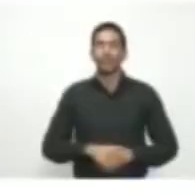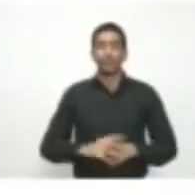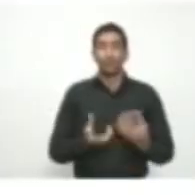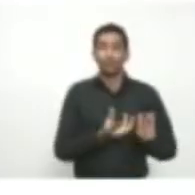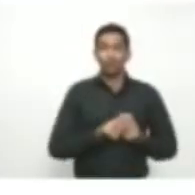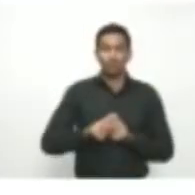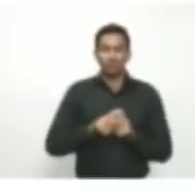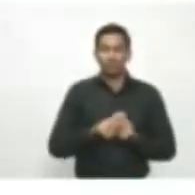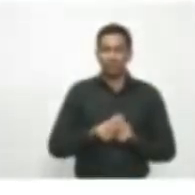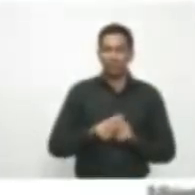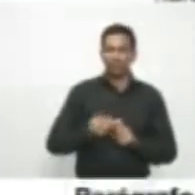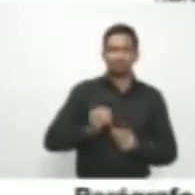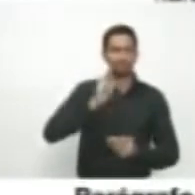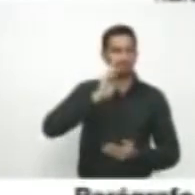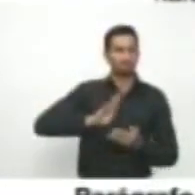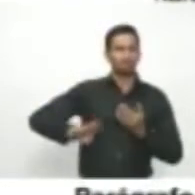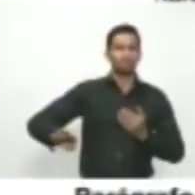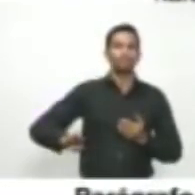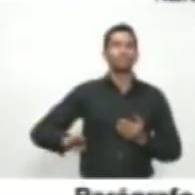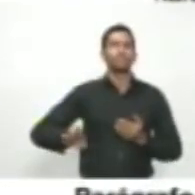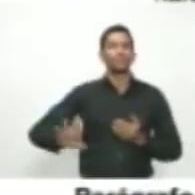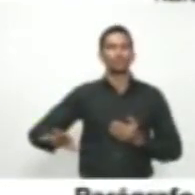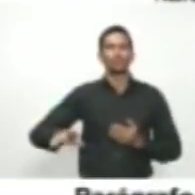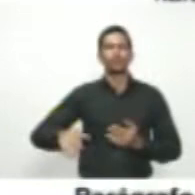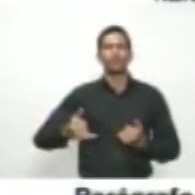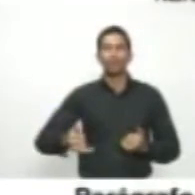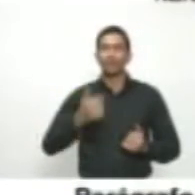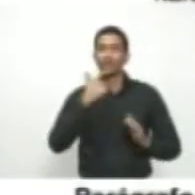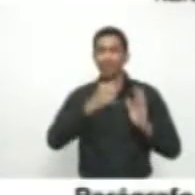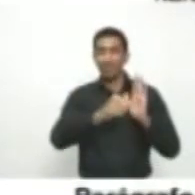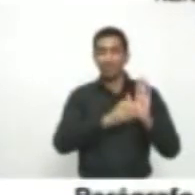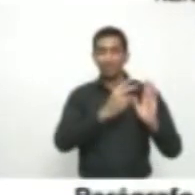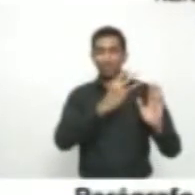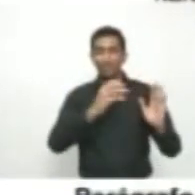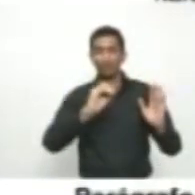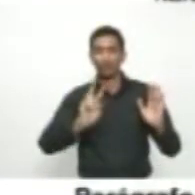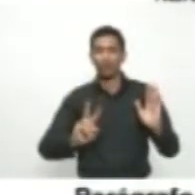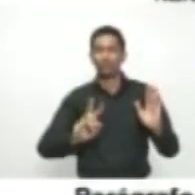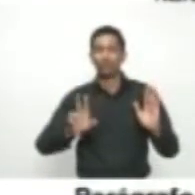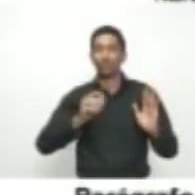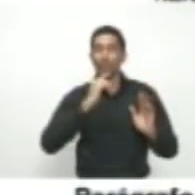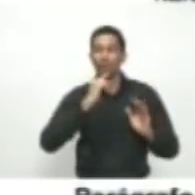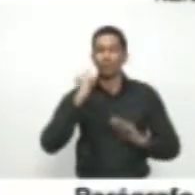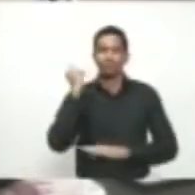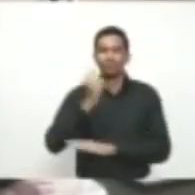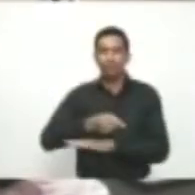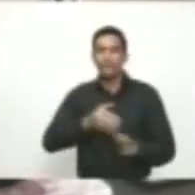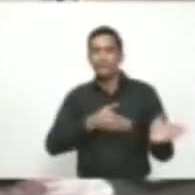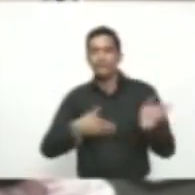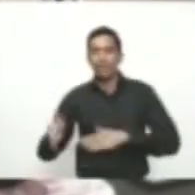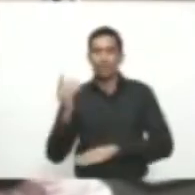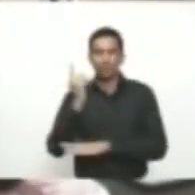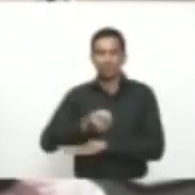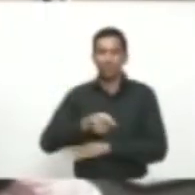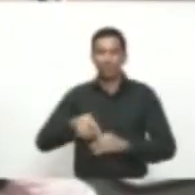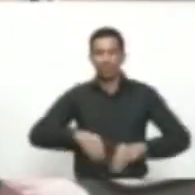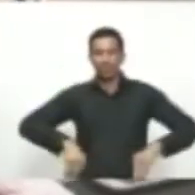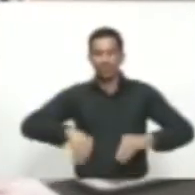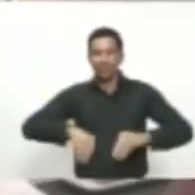se suma al desconocimiento del artículo 302 del POT vigente para Barranquilla. ¿Dónde está la irregularidad? Cuando los